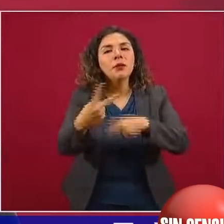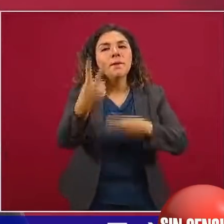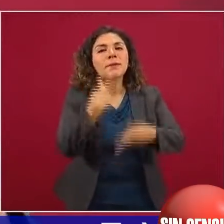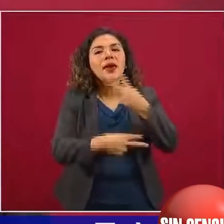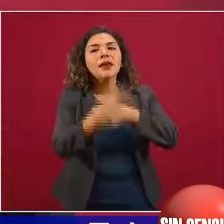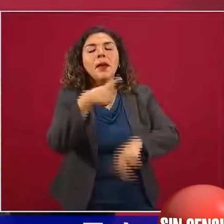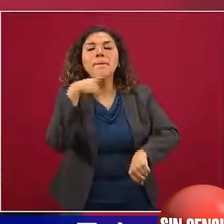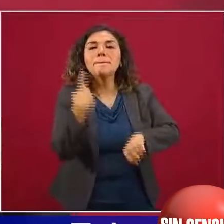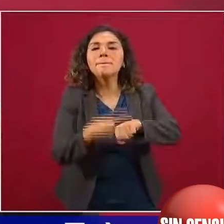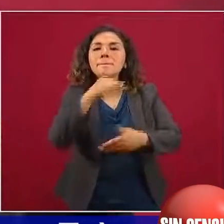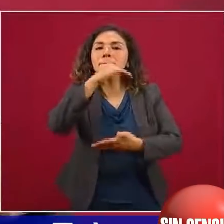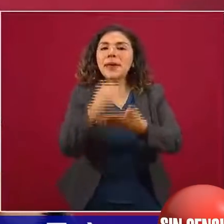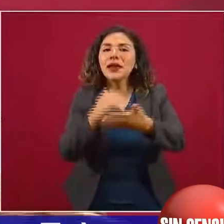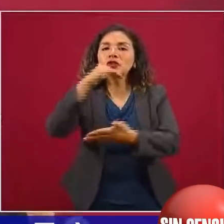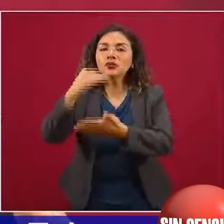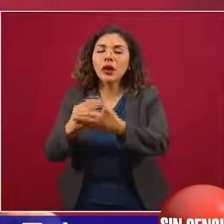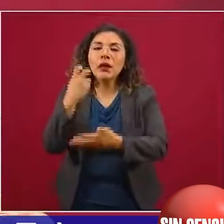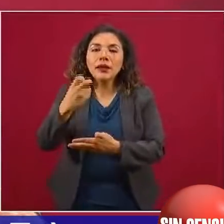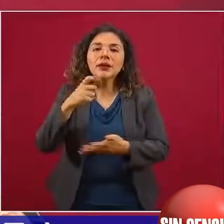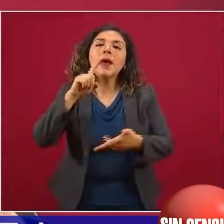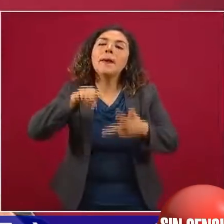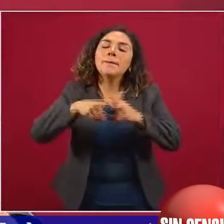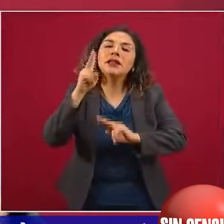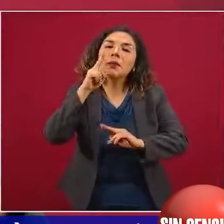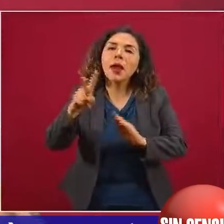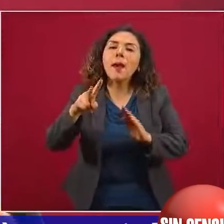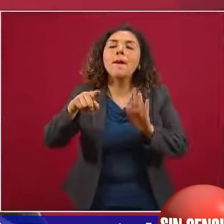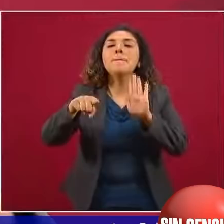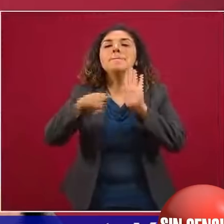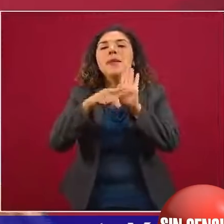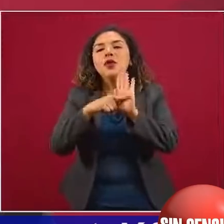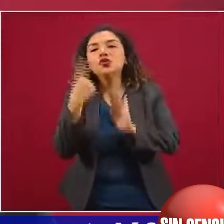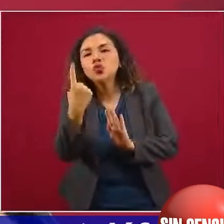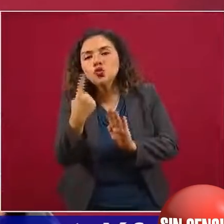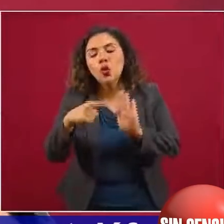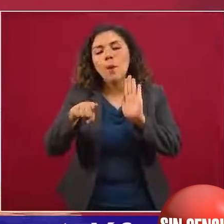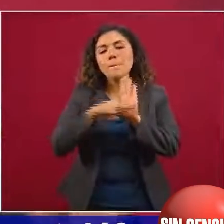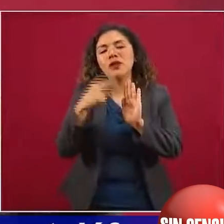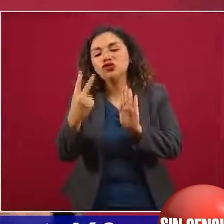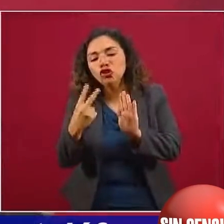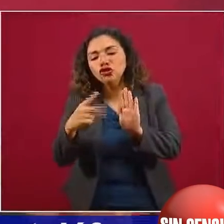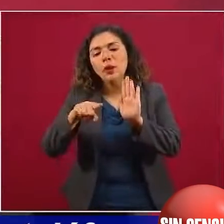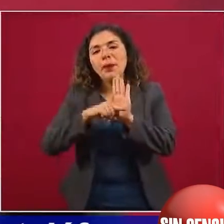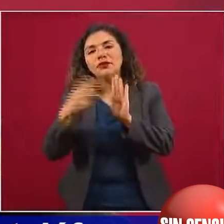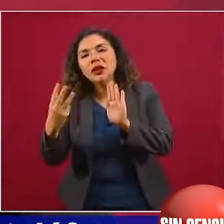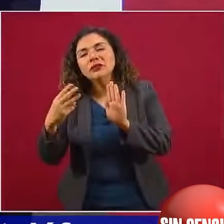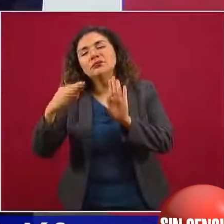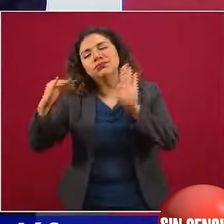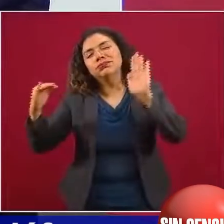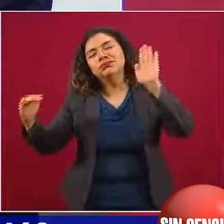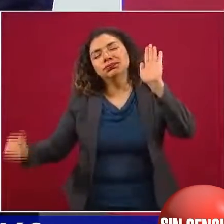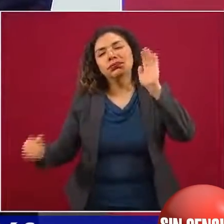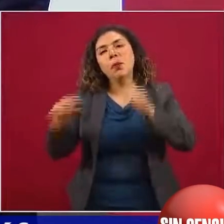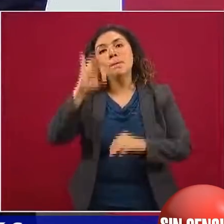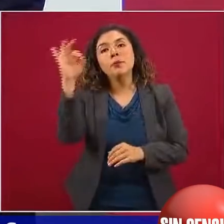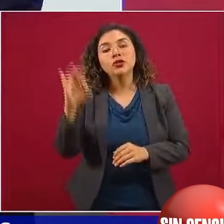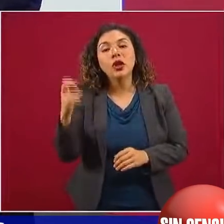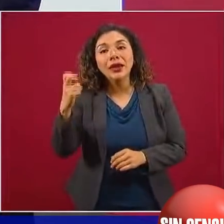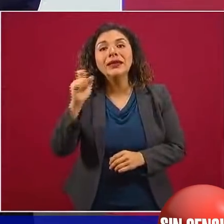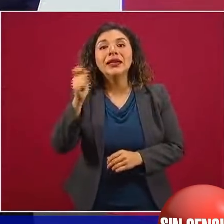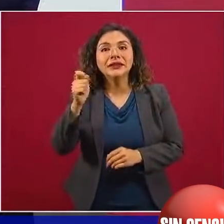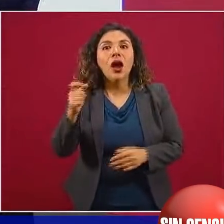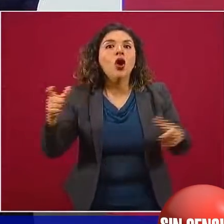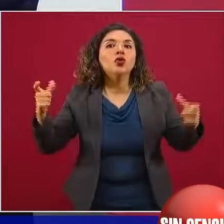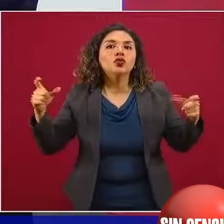este número lo empezamos a ver en forma negativa. -1, -2, -3, -4. Y ahora sí es la